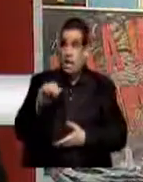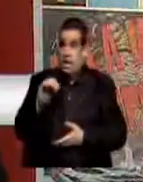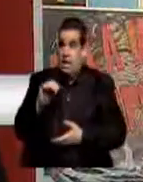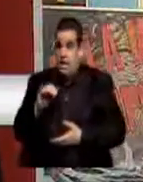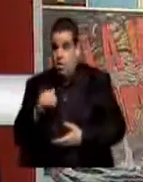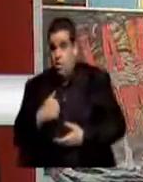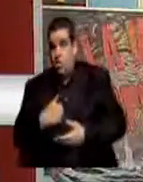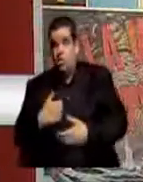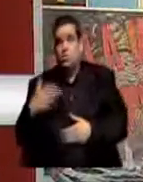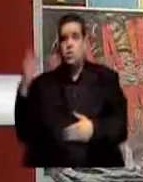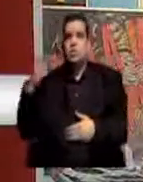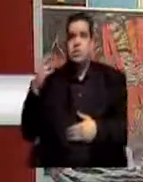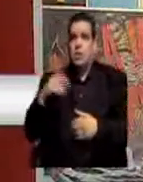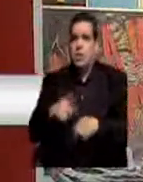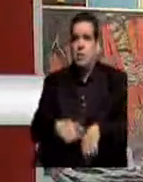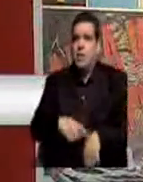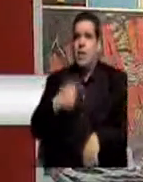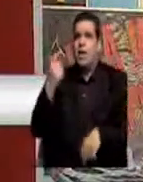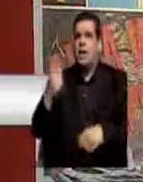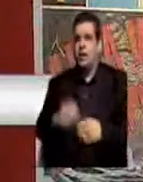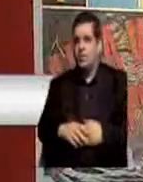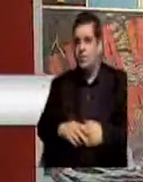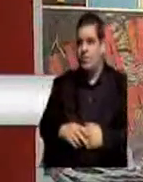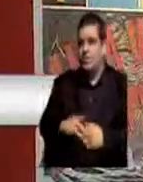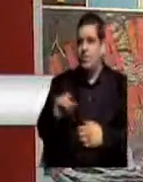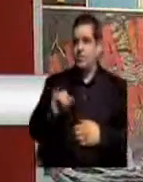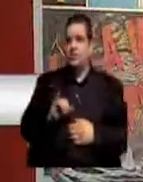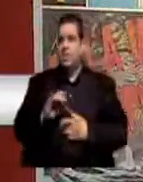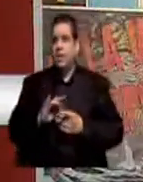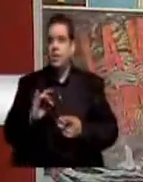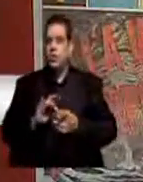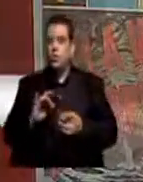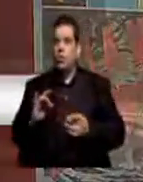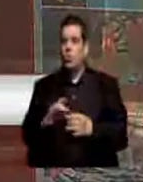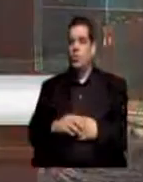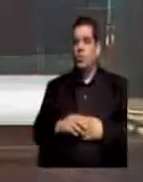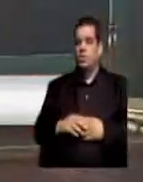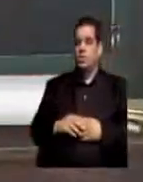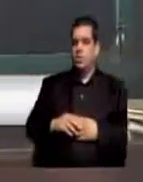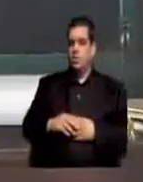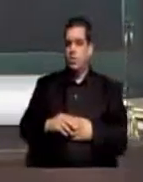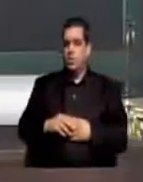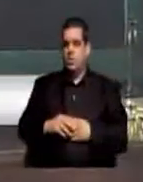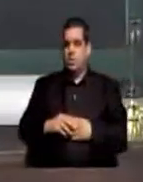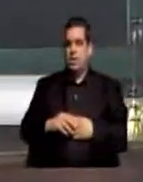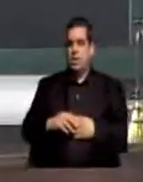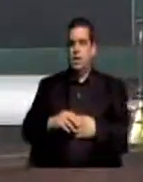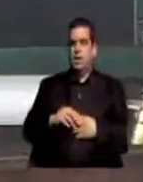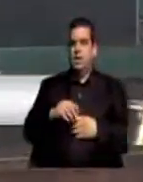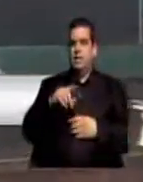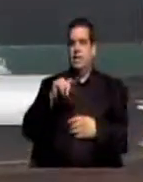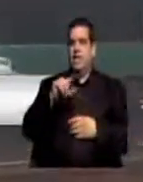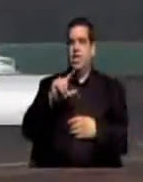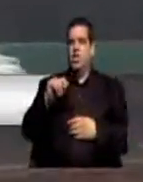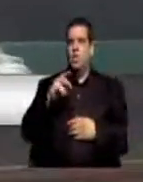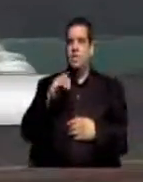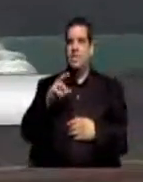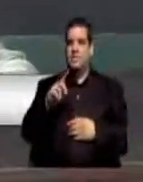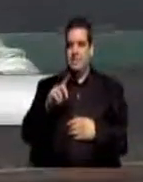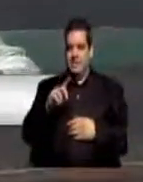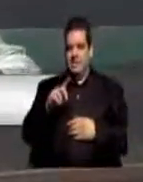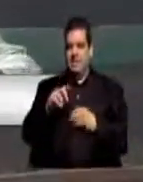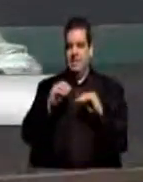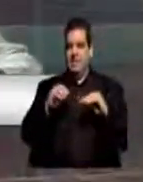el discurso era mucho más florido. El otro cuento era Pello Mercé enseña inglés, que el papel lo interpretó